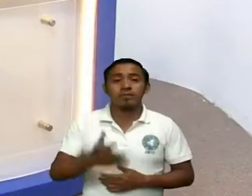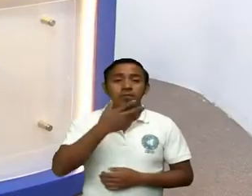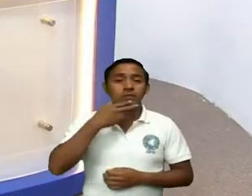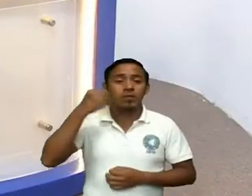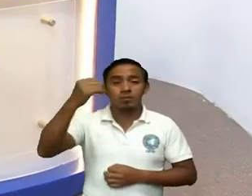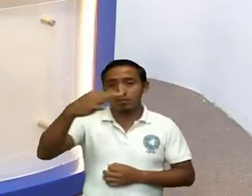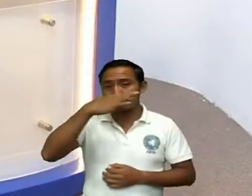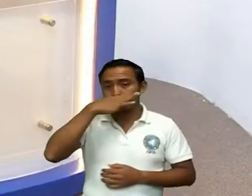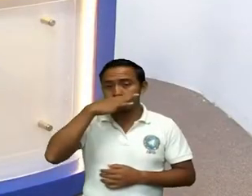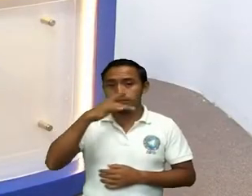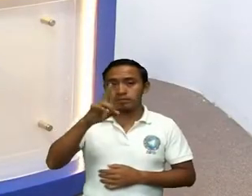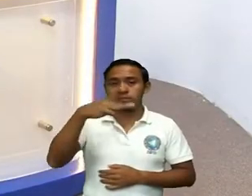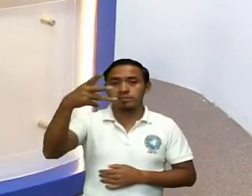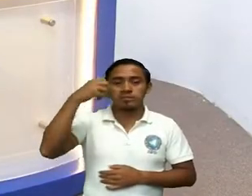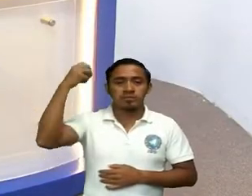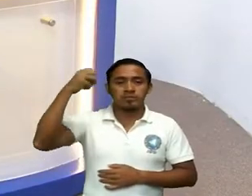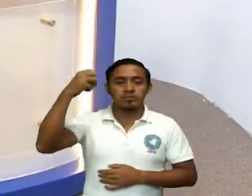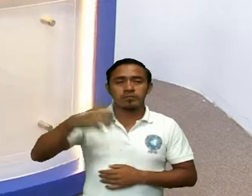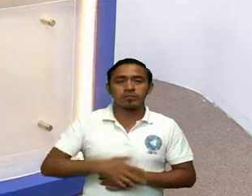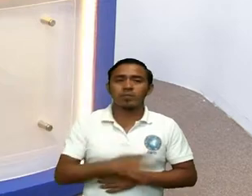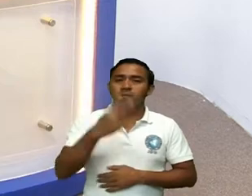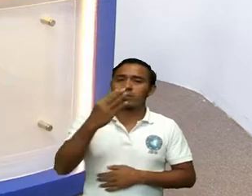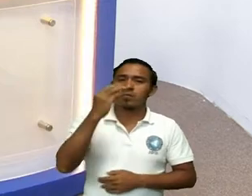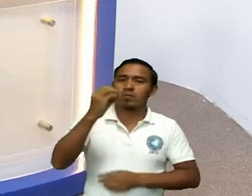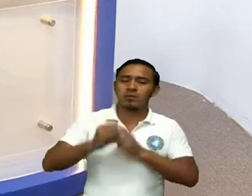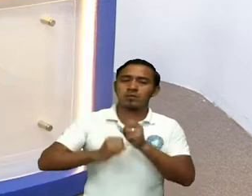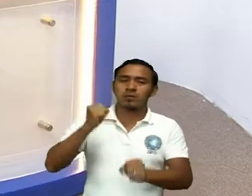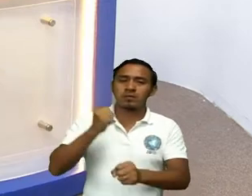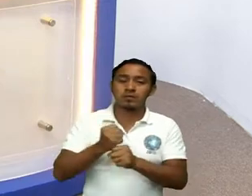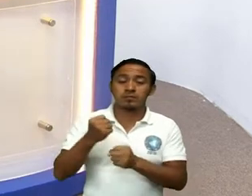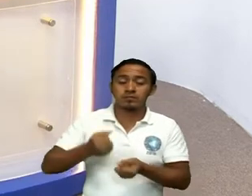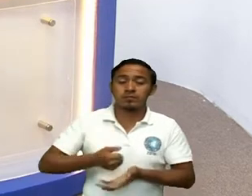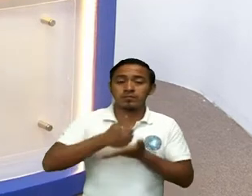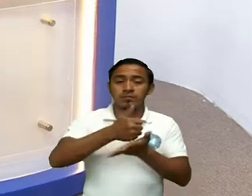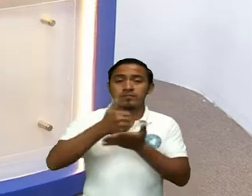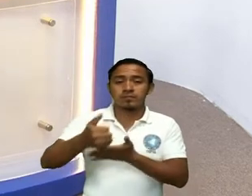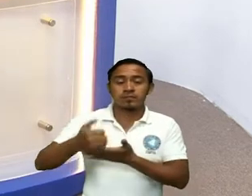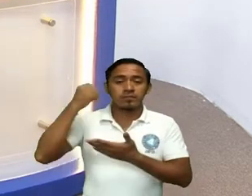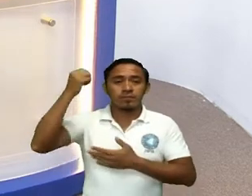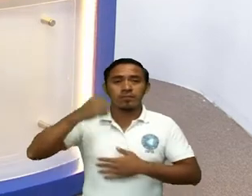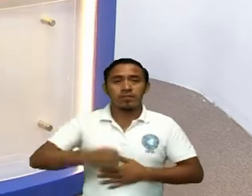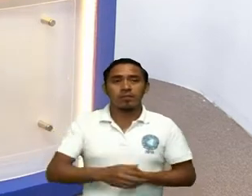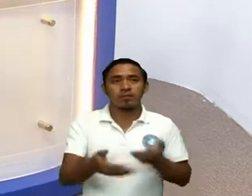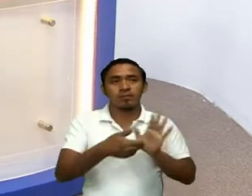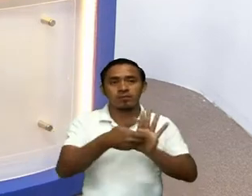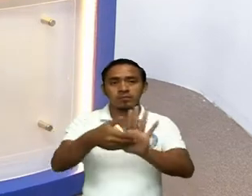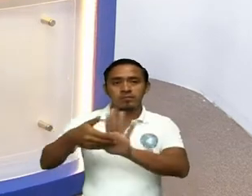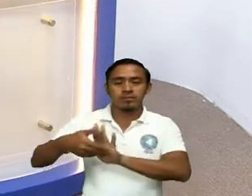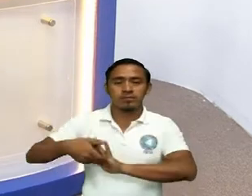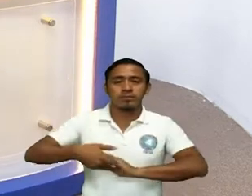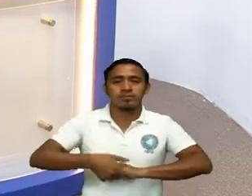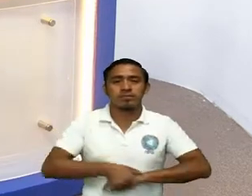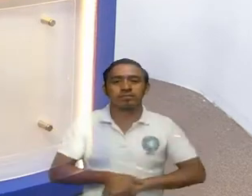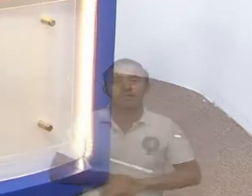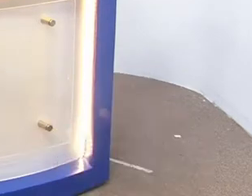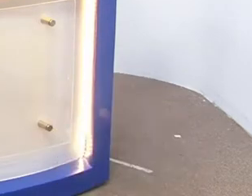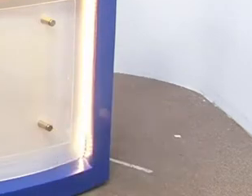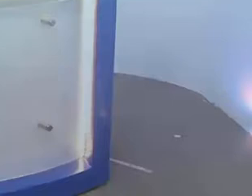Juventud Sandinista, 19 de julio, 40 años al servicio de la revolución. Les dejamos el siguiente reporte.